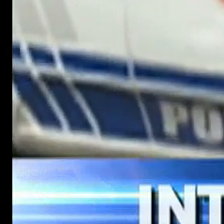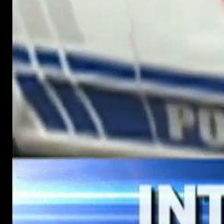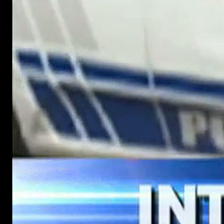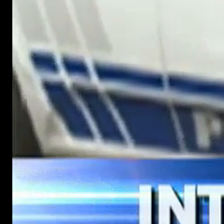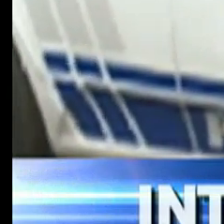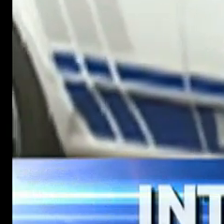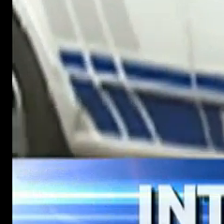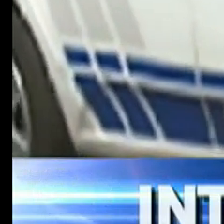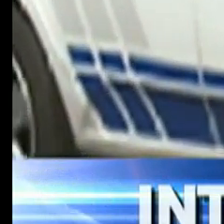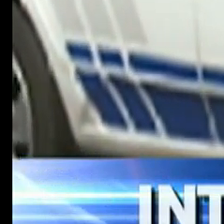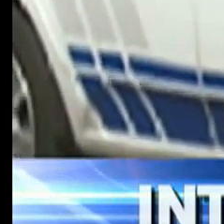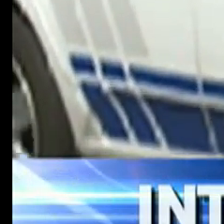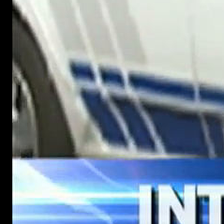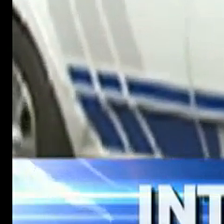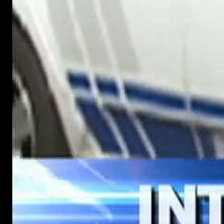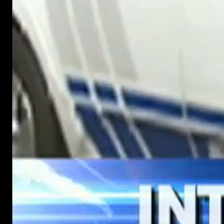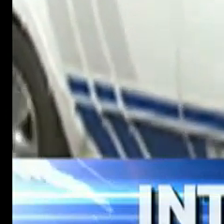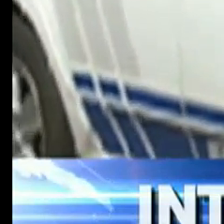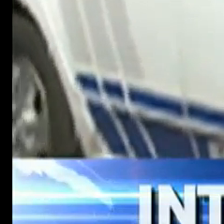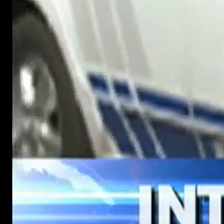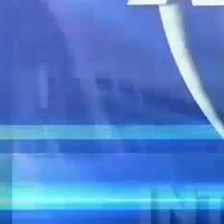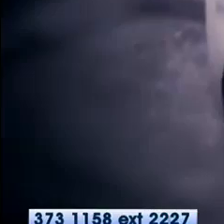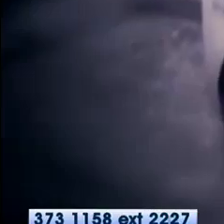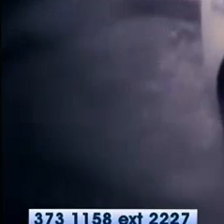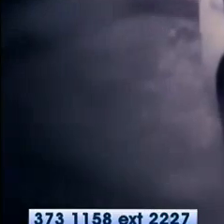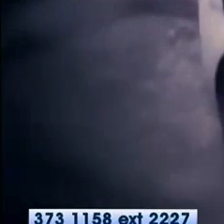está detenido.